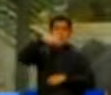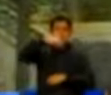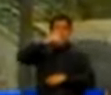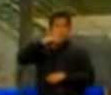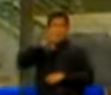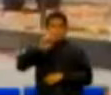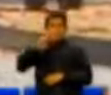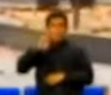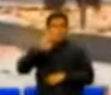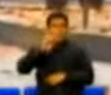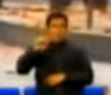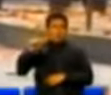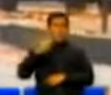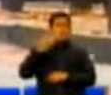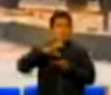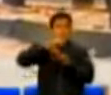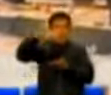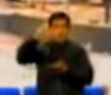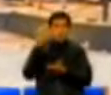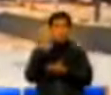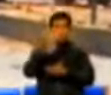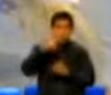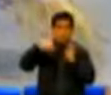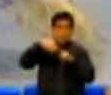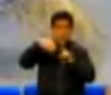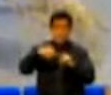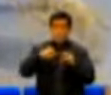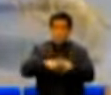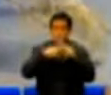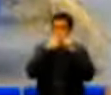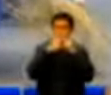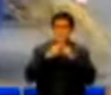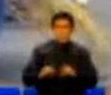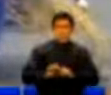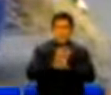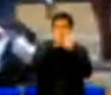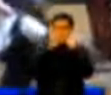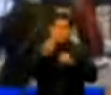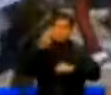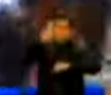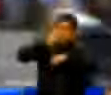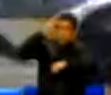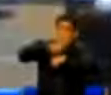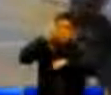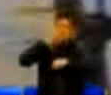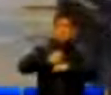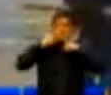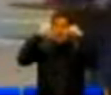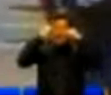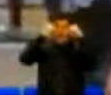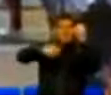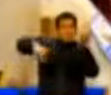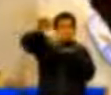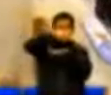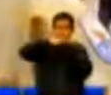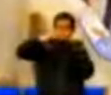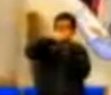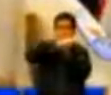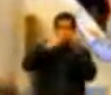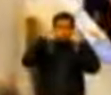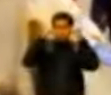Montúfar para frenar las manifestaciones que se iniciaron desde temprano en la mañana por segundo día consecutivo.